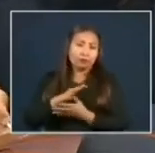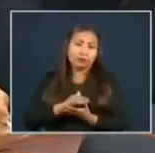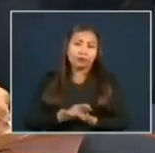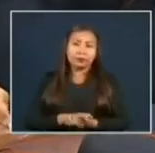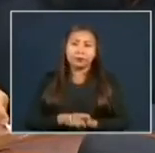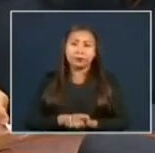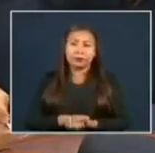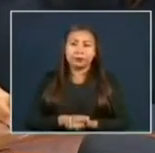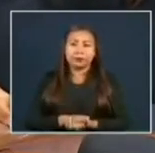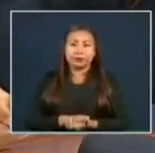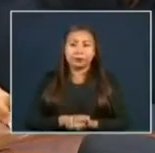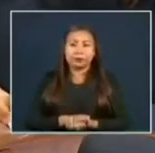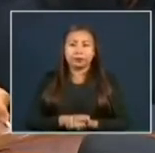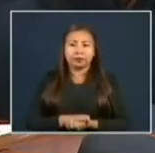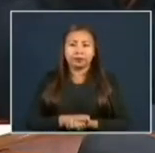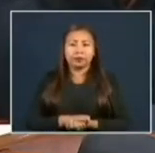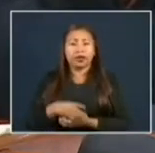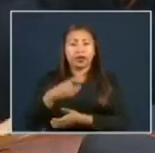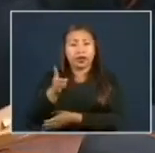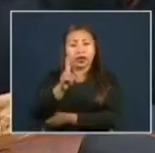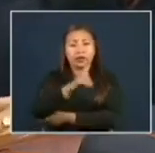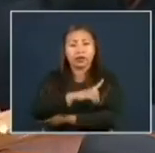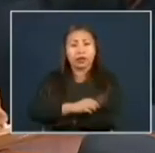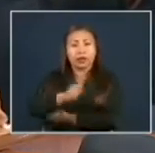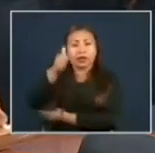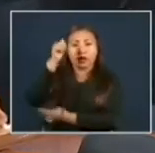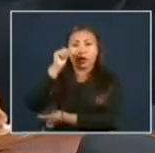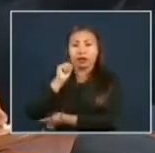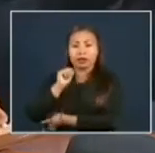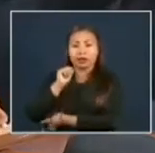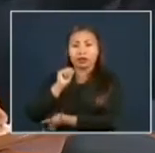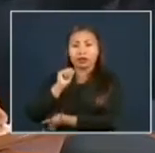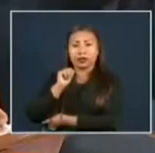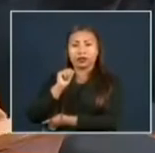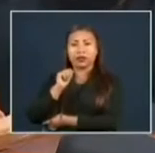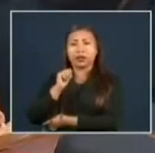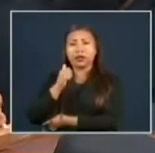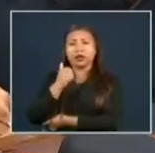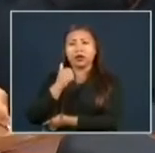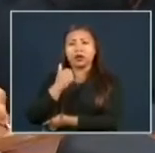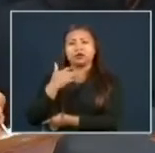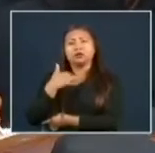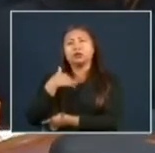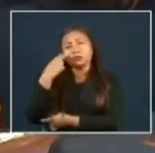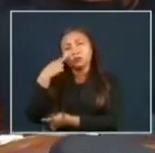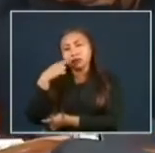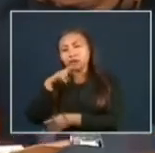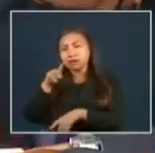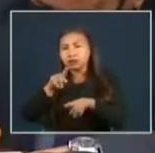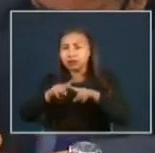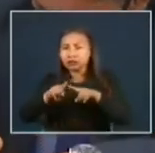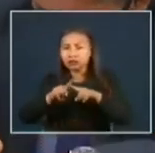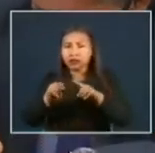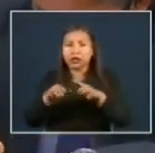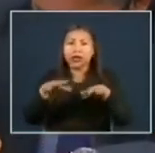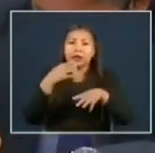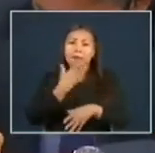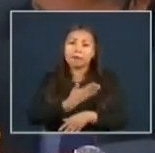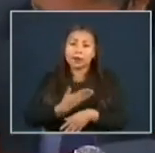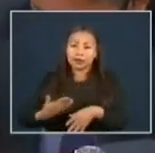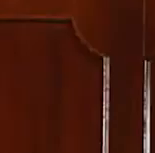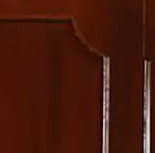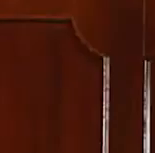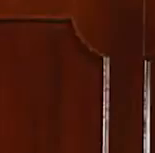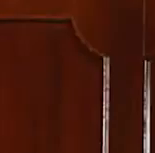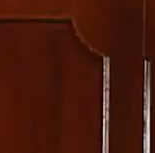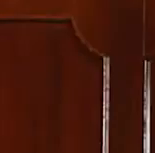ayer, en un acto solamente comparable con la dictadura, el presidente de la Asamblea, Marcos